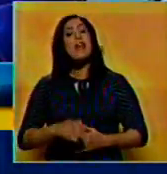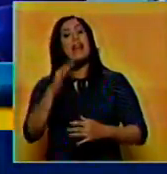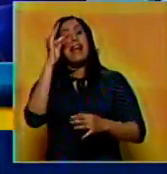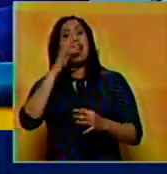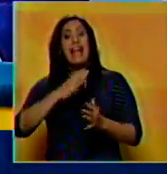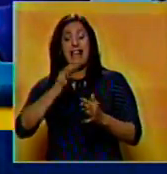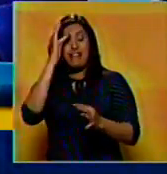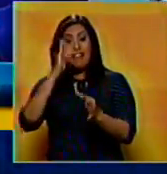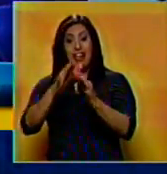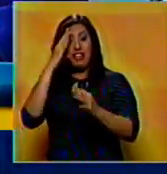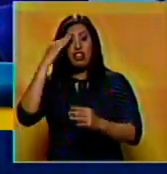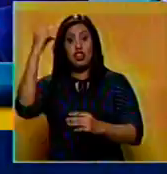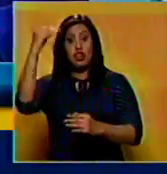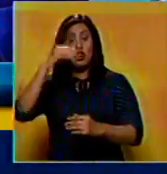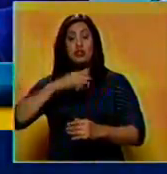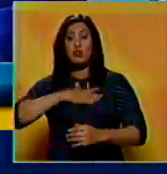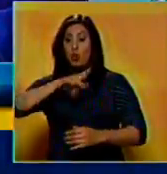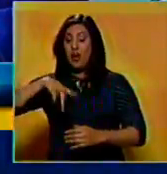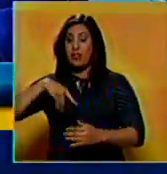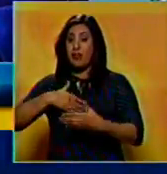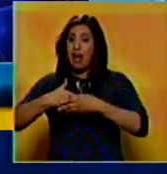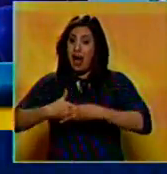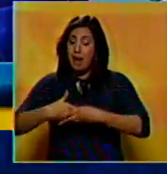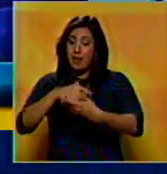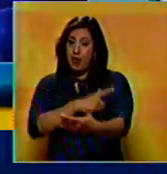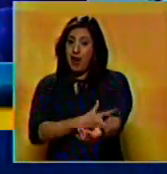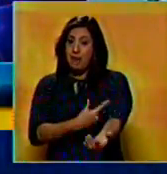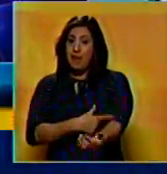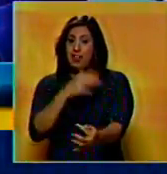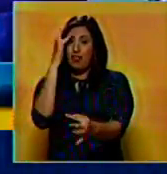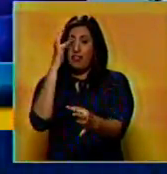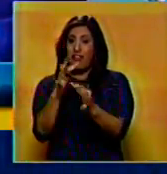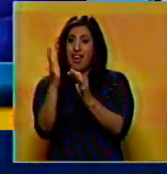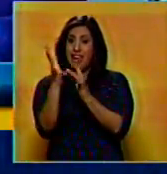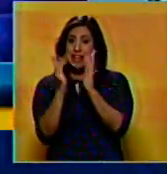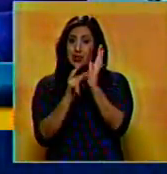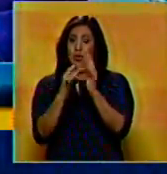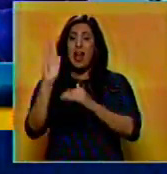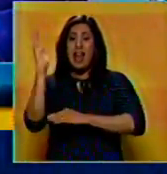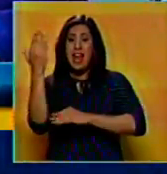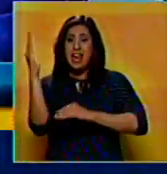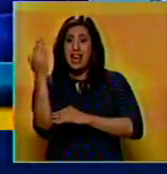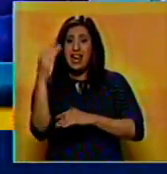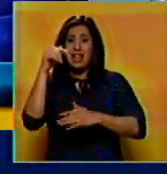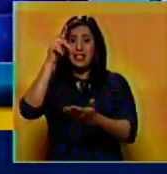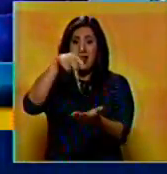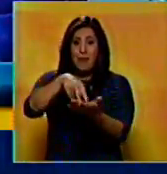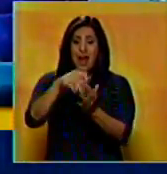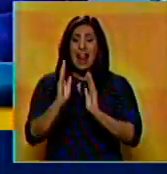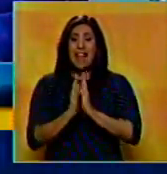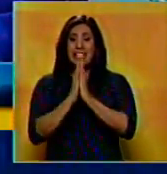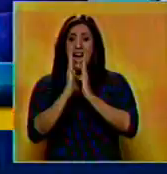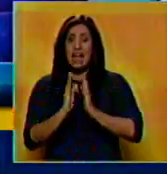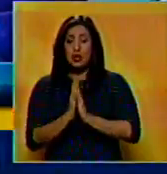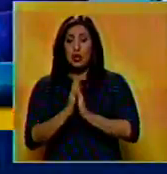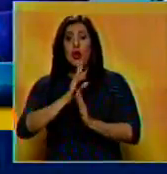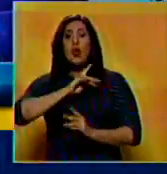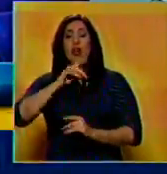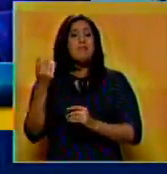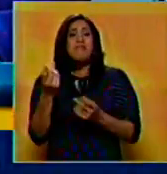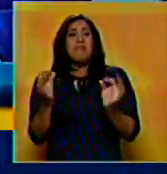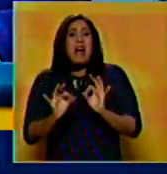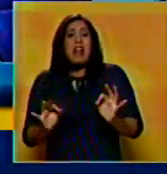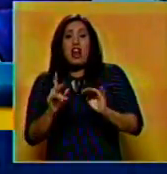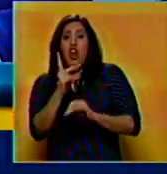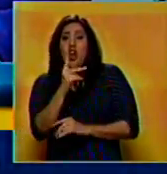Creer en Dios, mis queridos hermanos, en Jesucristo, en la Iglesia, en los sacramentos y en los santos, no es